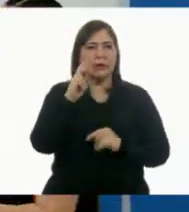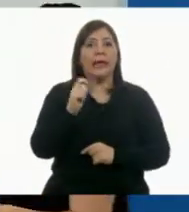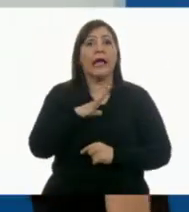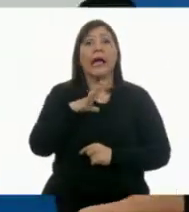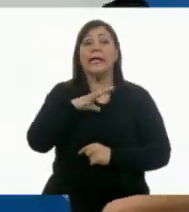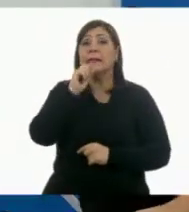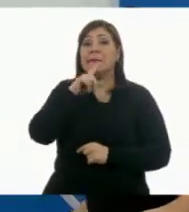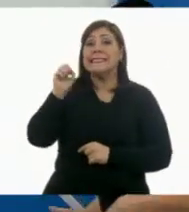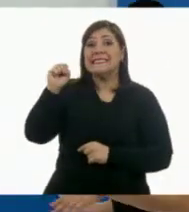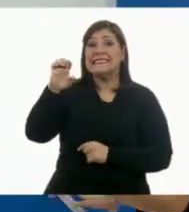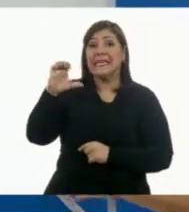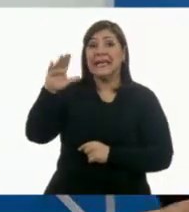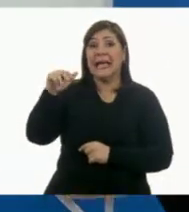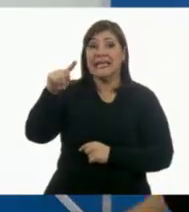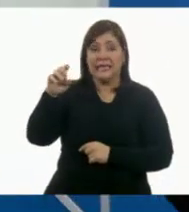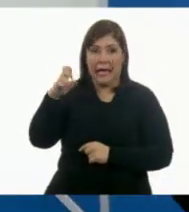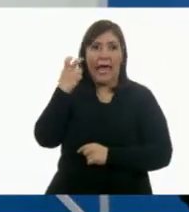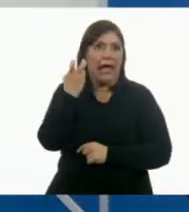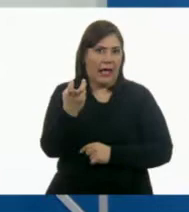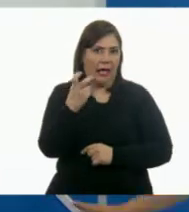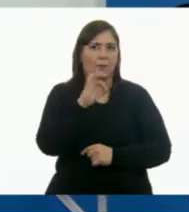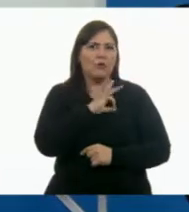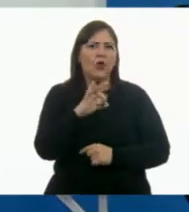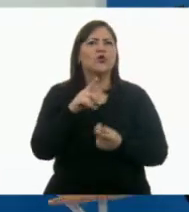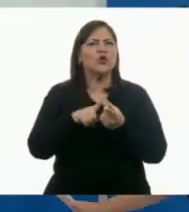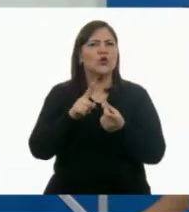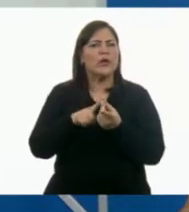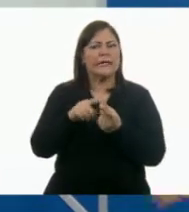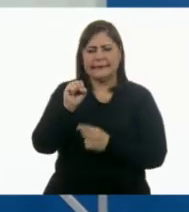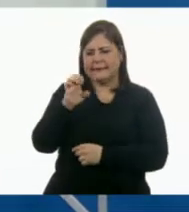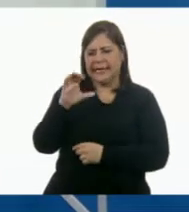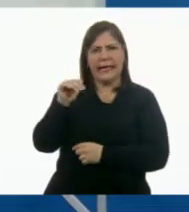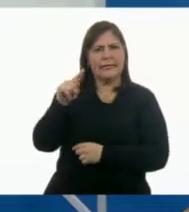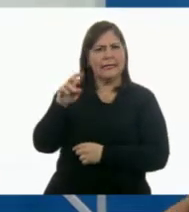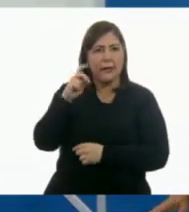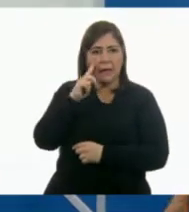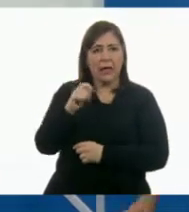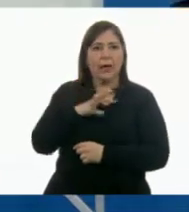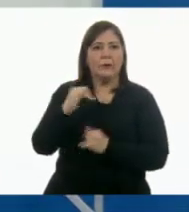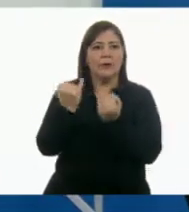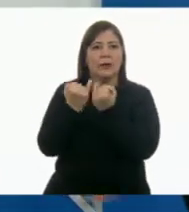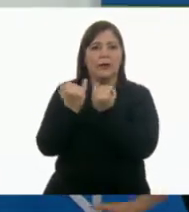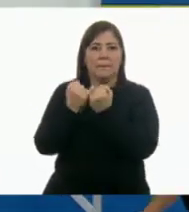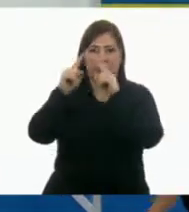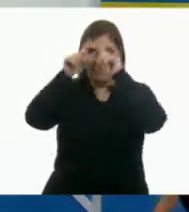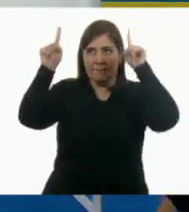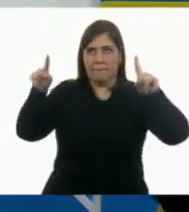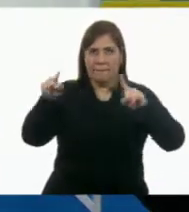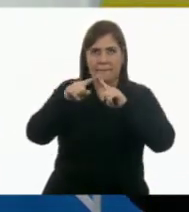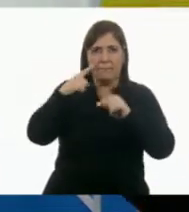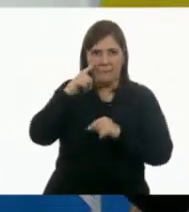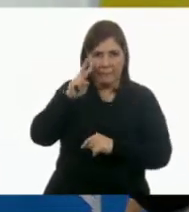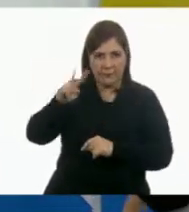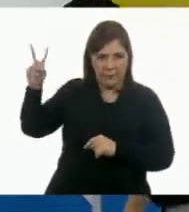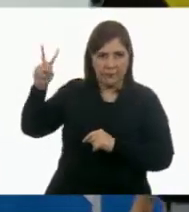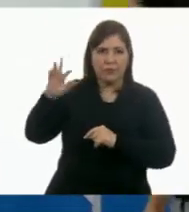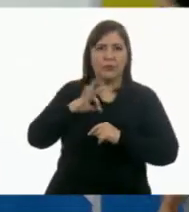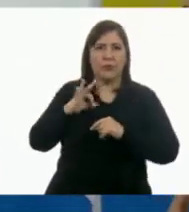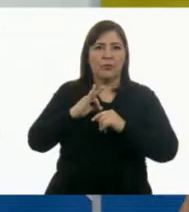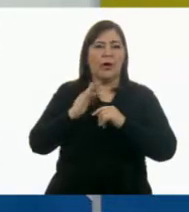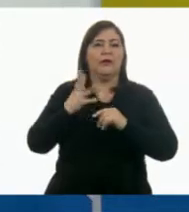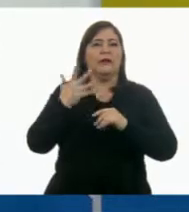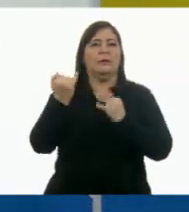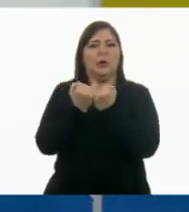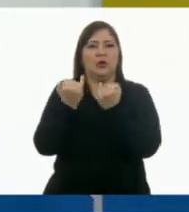secantes, profesor. Esa era la siguiente parte. ¿Dónde tenemos las secantes? Aquí hay unas secantes en el pizarrón. La línea la podemos prolongar, esta